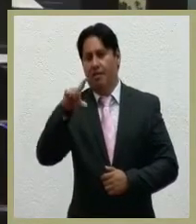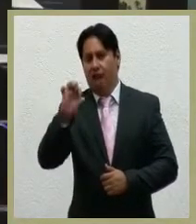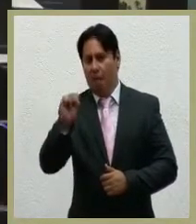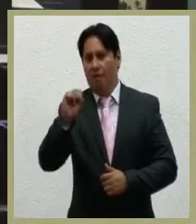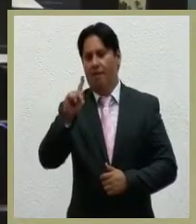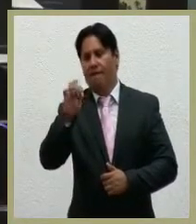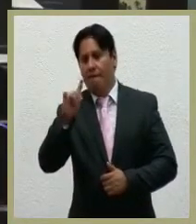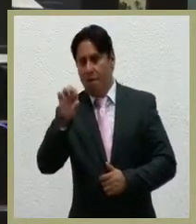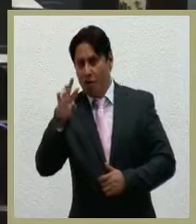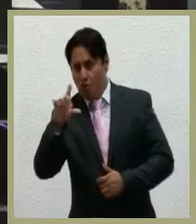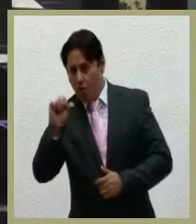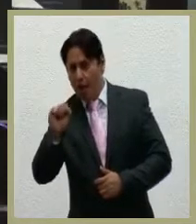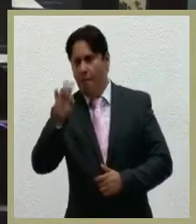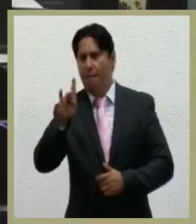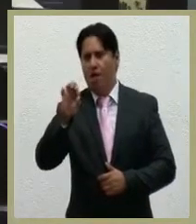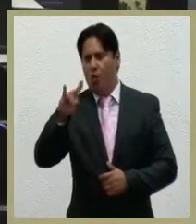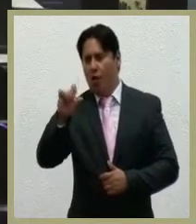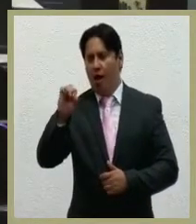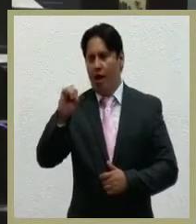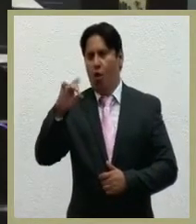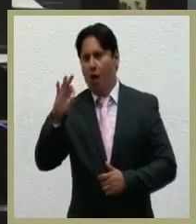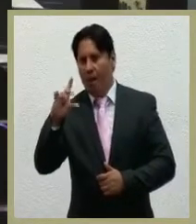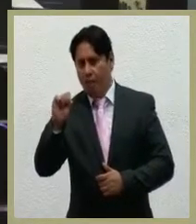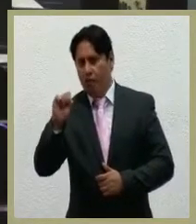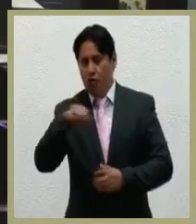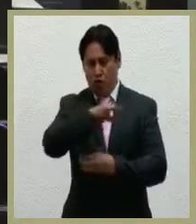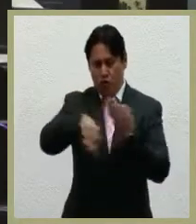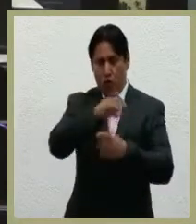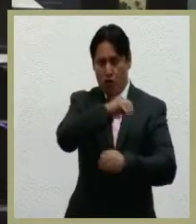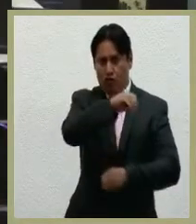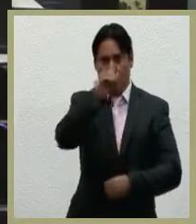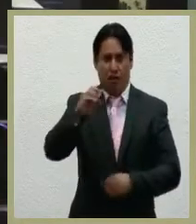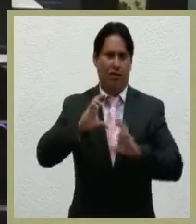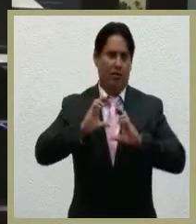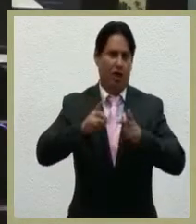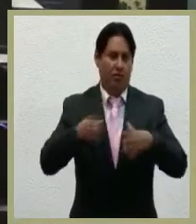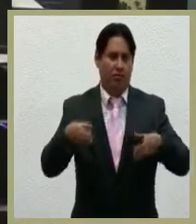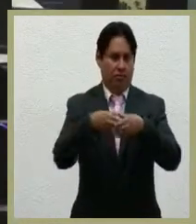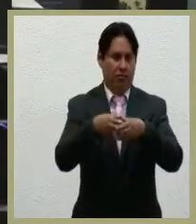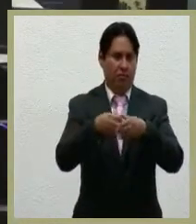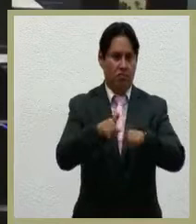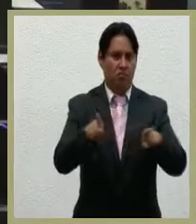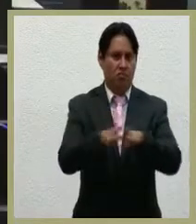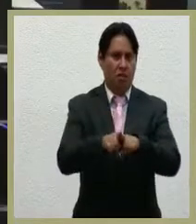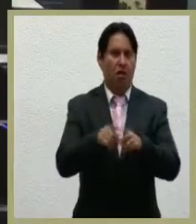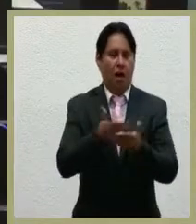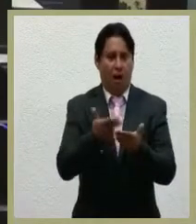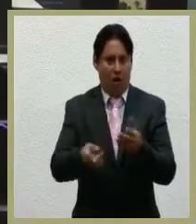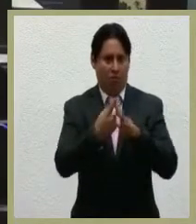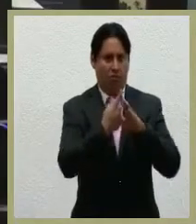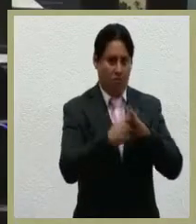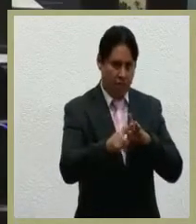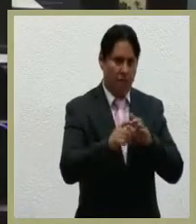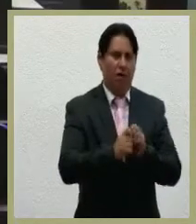y Bejucal de Ocampo, todos del estado de Chiapas, y agotado el plazo para que sus integrantes entren en funciones, plazo